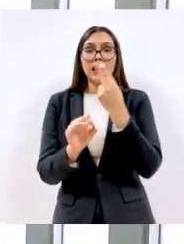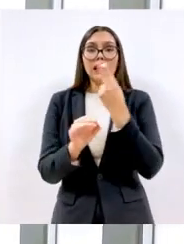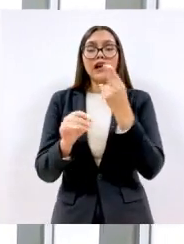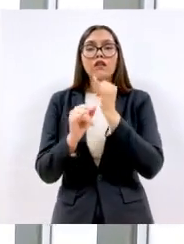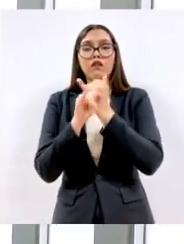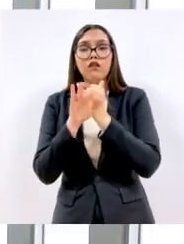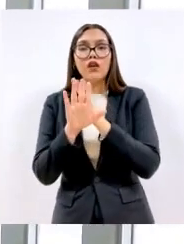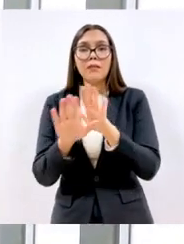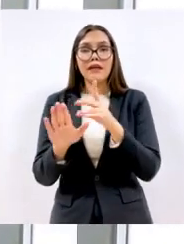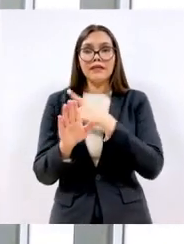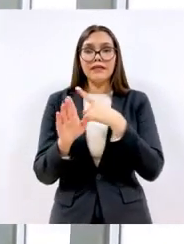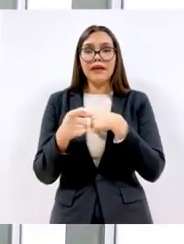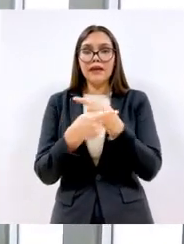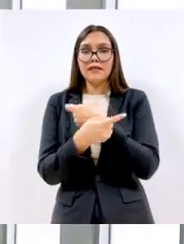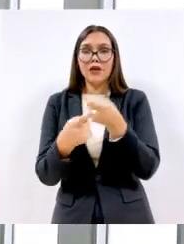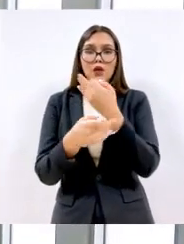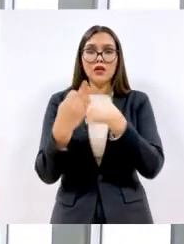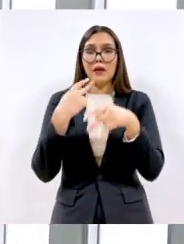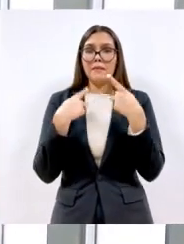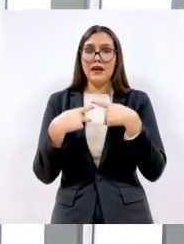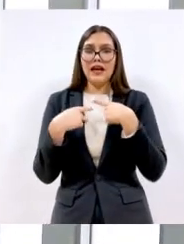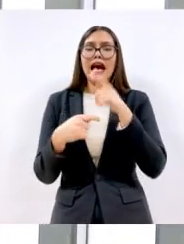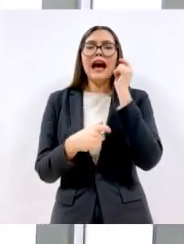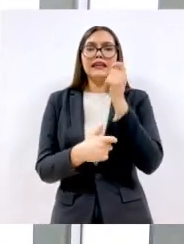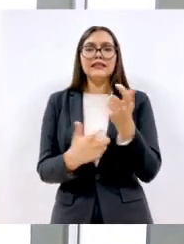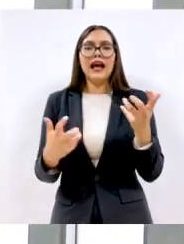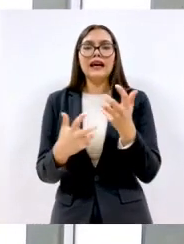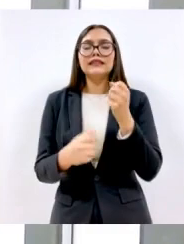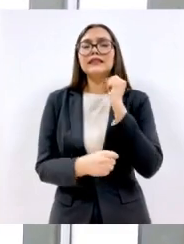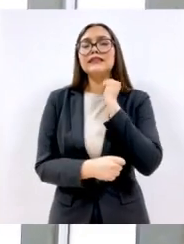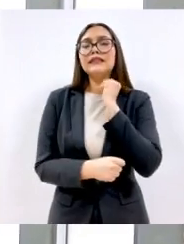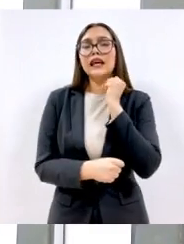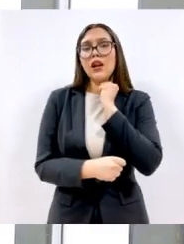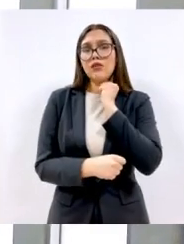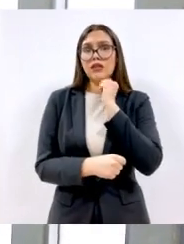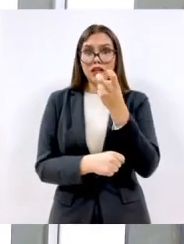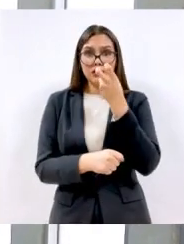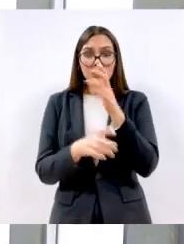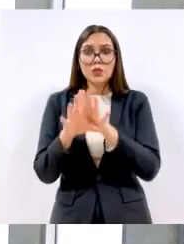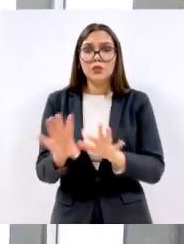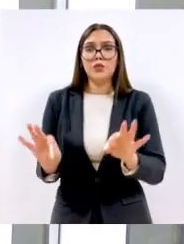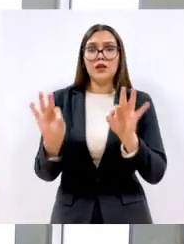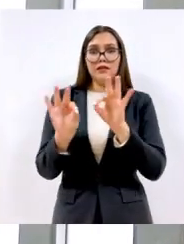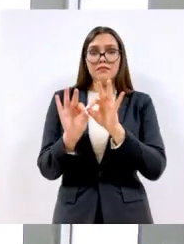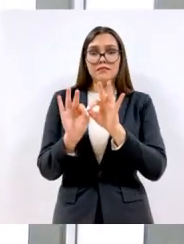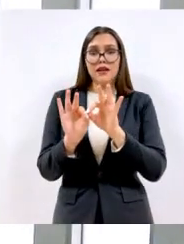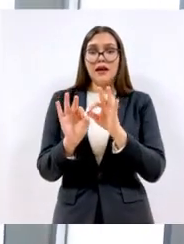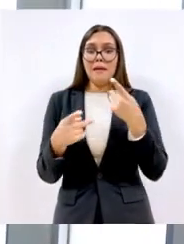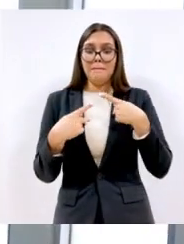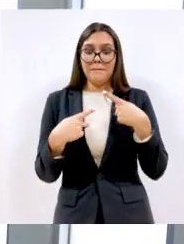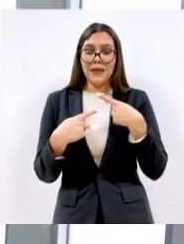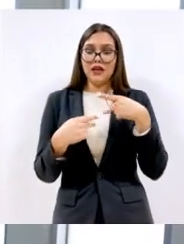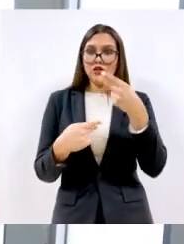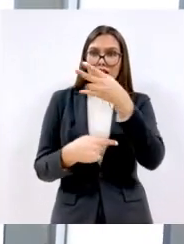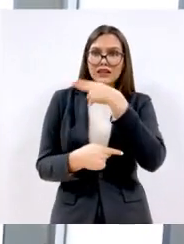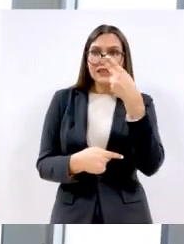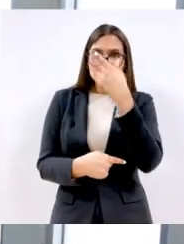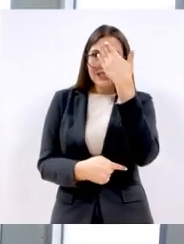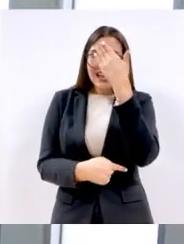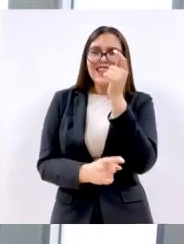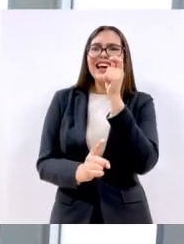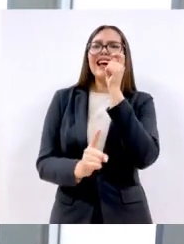senadoras, la información que se tiene que dar a la sociedad de lo que hace el Senado de la República, porque eso es algo muy importante. La